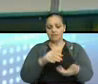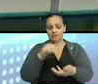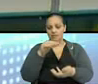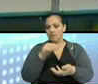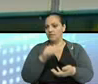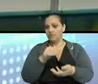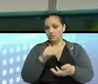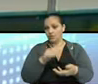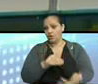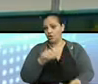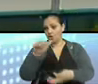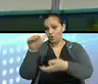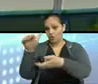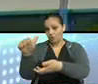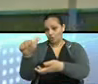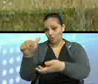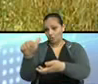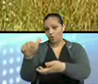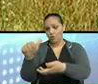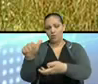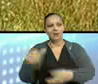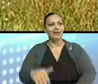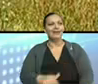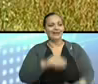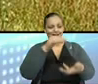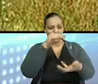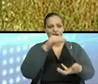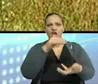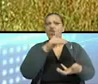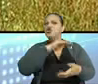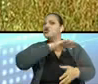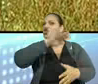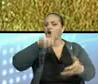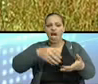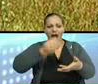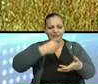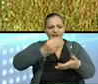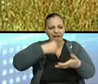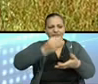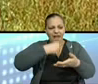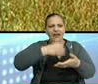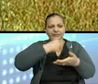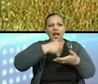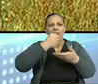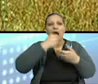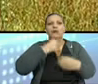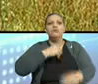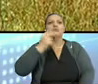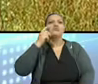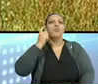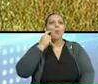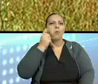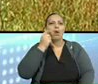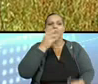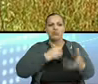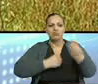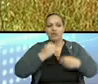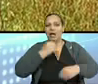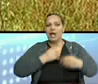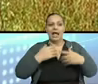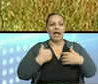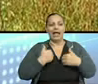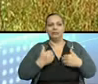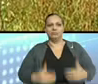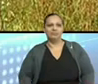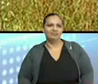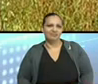muy grande la libertad para lo que tenían que hacer. No nos vayamos lejos, la fuga de alias Tierrita. Claro. Lo recapturaron caminando aquí nomás por Mapasín.